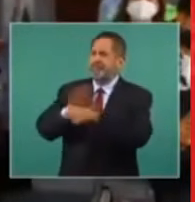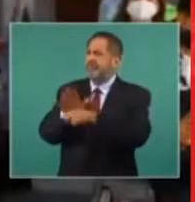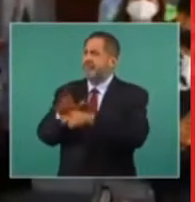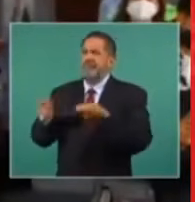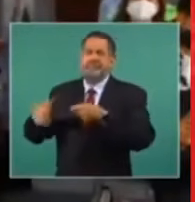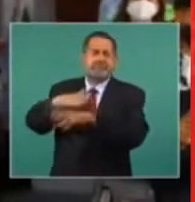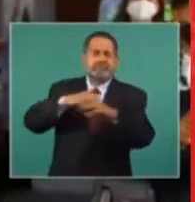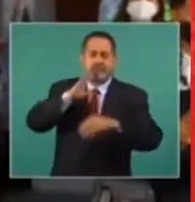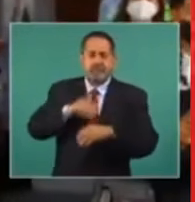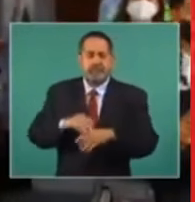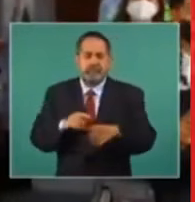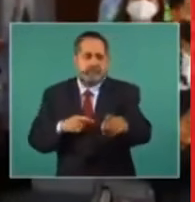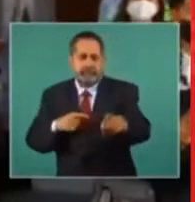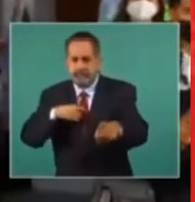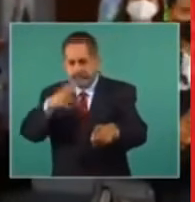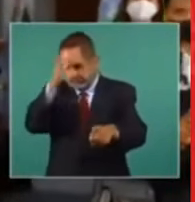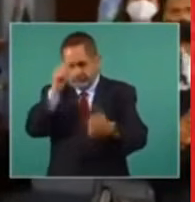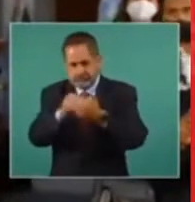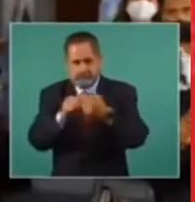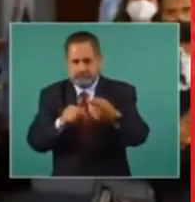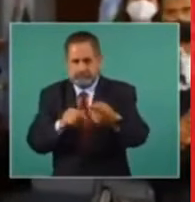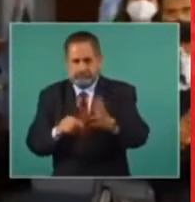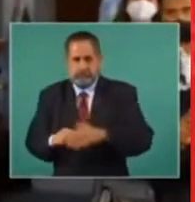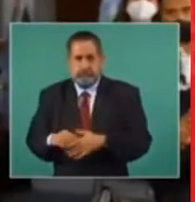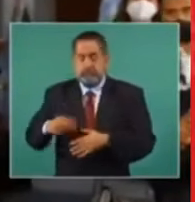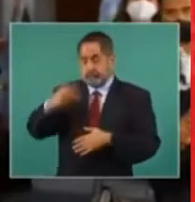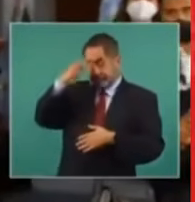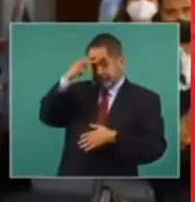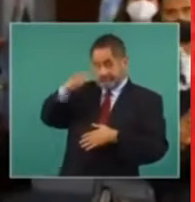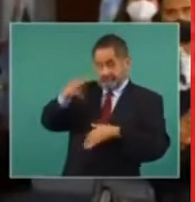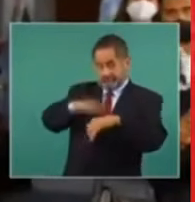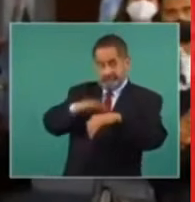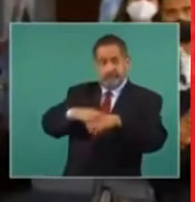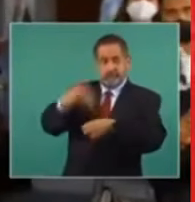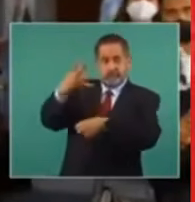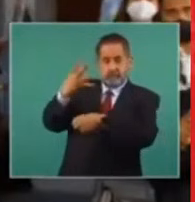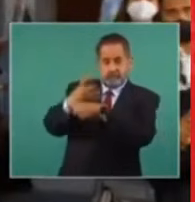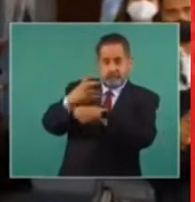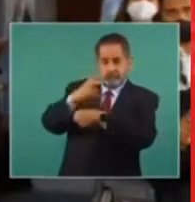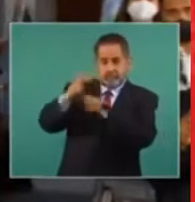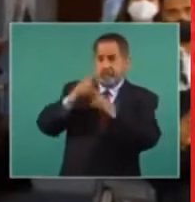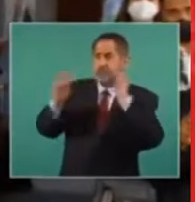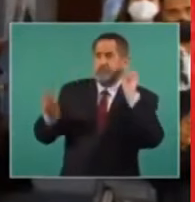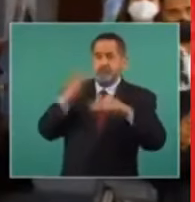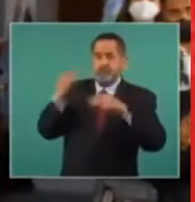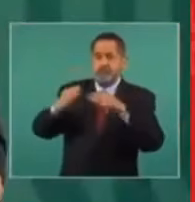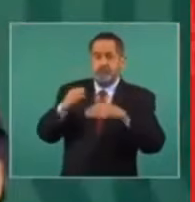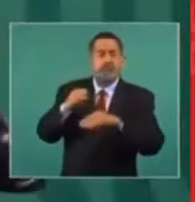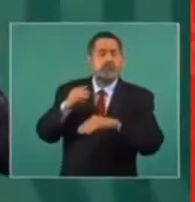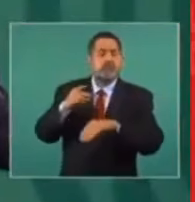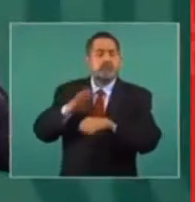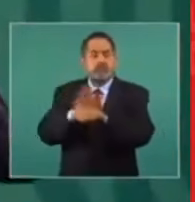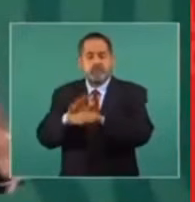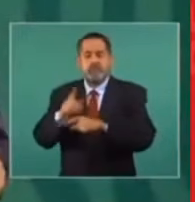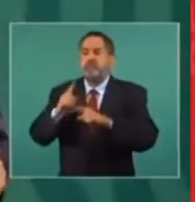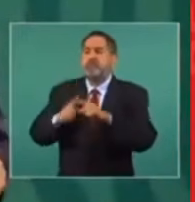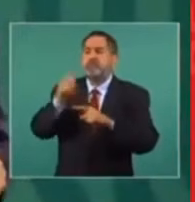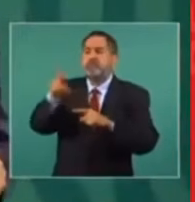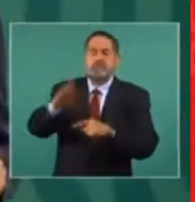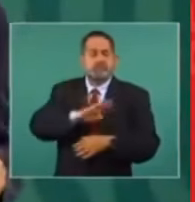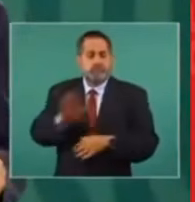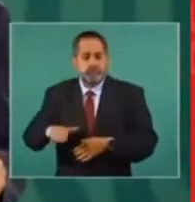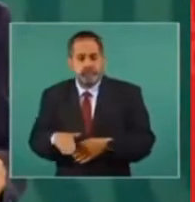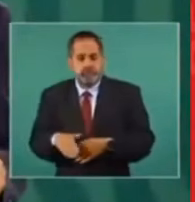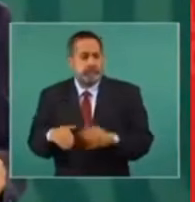pavoneó de haber realizado una entrevista al dictador, cuando en realidad también lo pusieron en su lugar hace unos meses y aceptaron esa